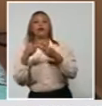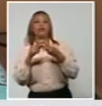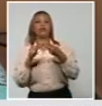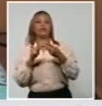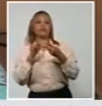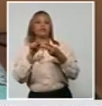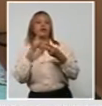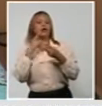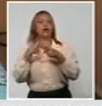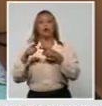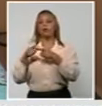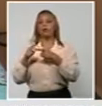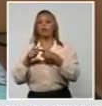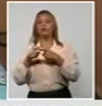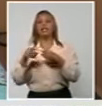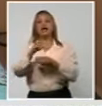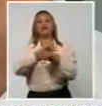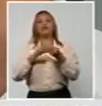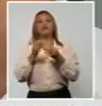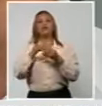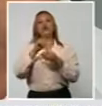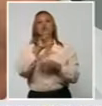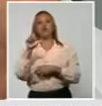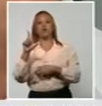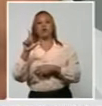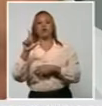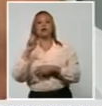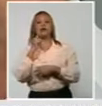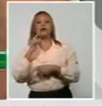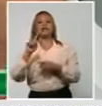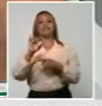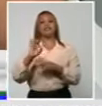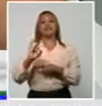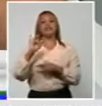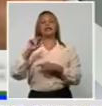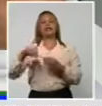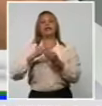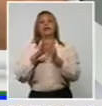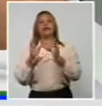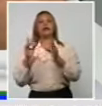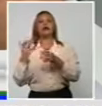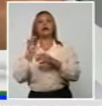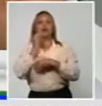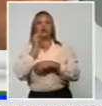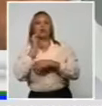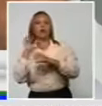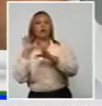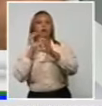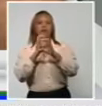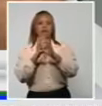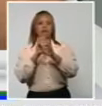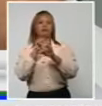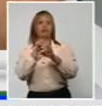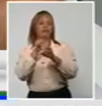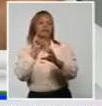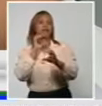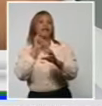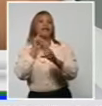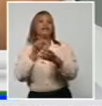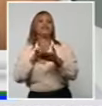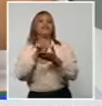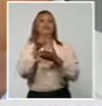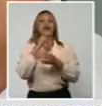atractivos. La rotación entra los lunes. Los miércoles, 7 de la mañana, sale un ómnibus hacia la playa de Guardalavaca. Este viaje va acompañado con